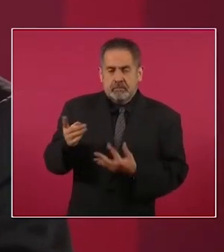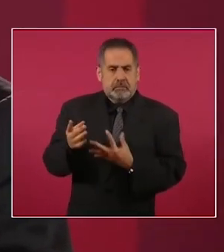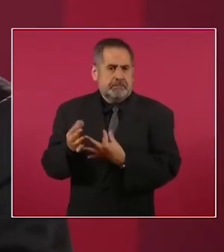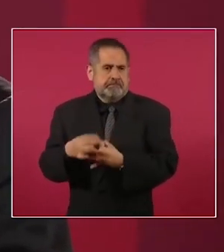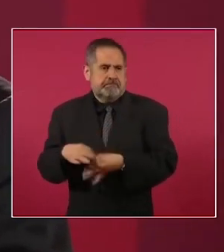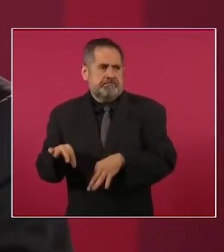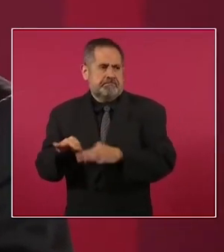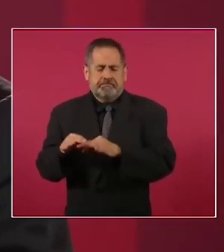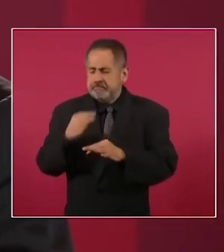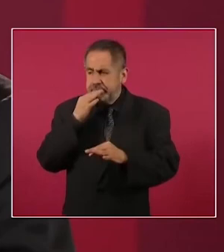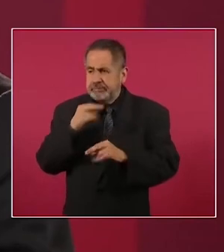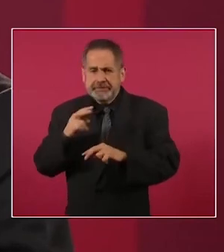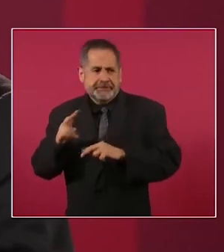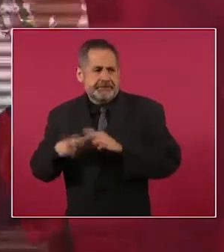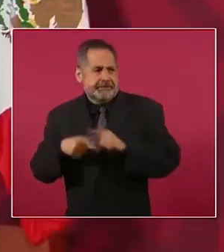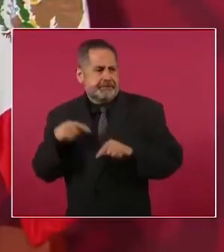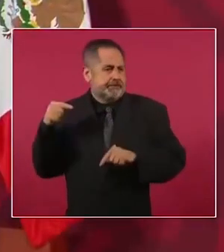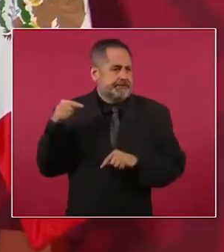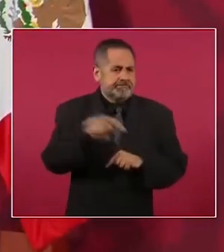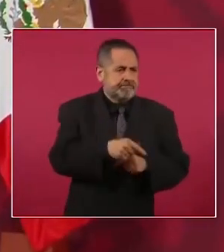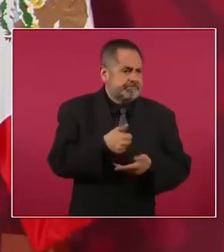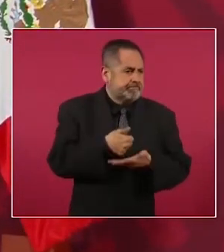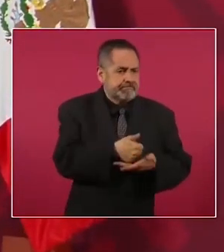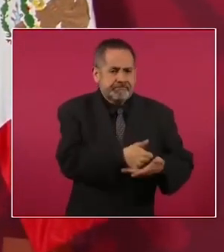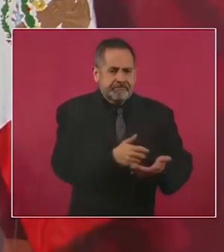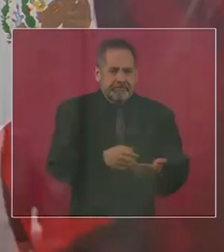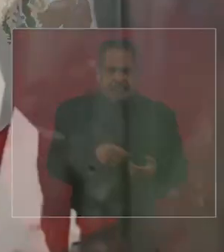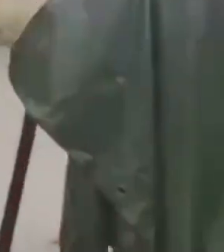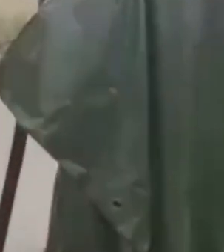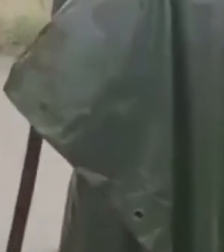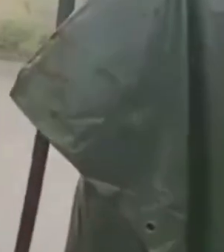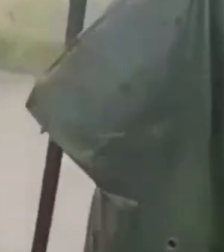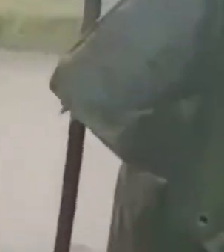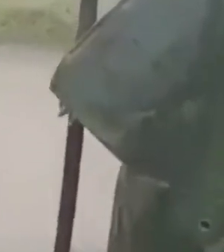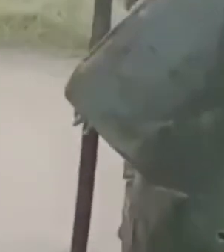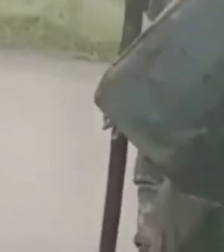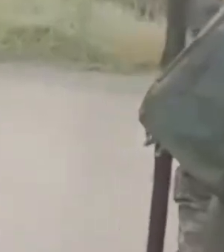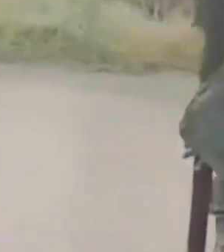labor, entre otras.